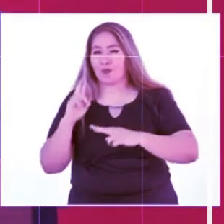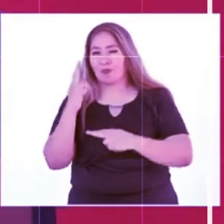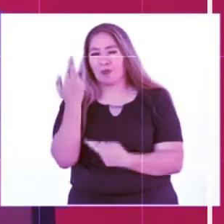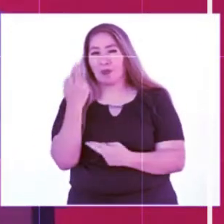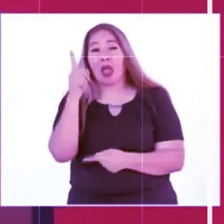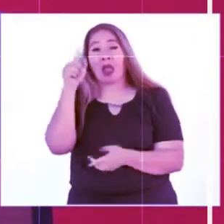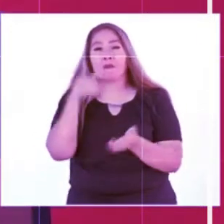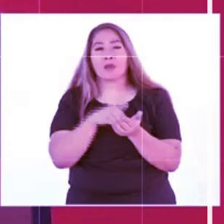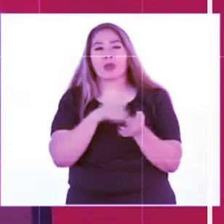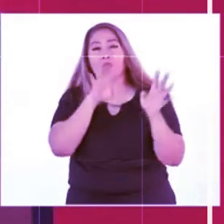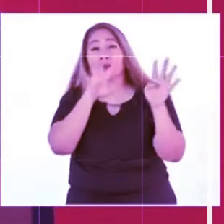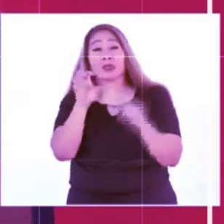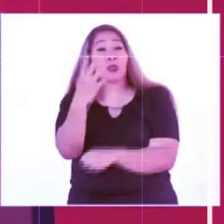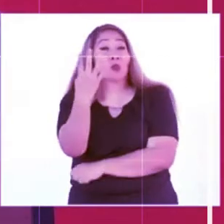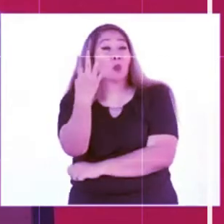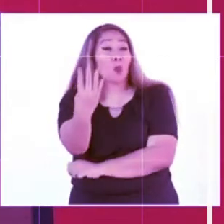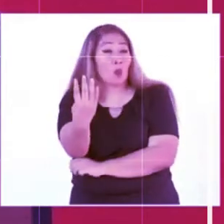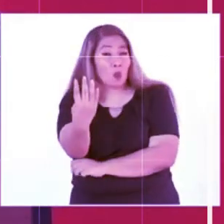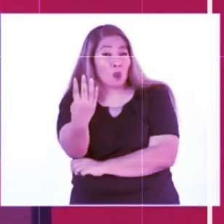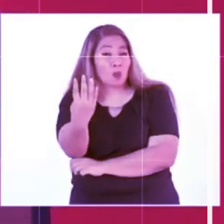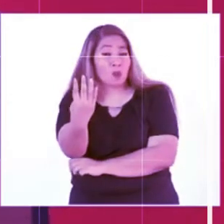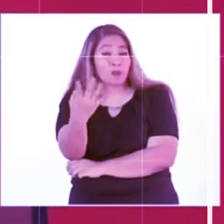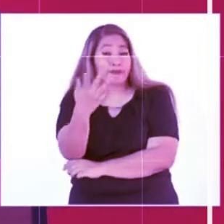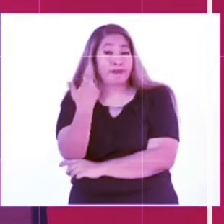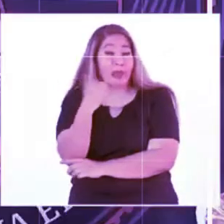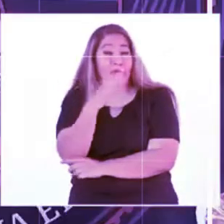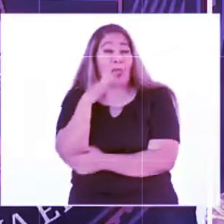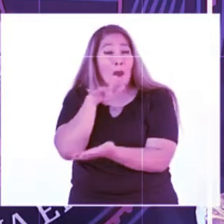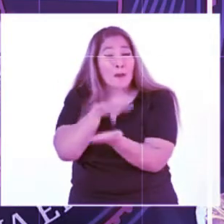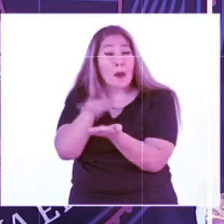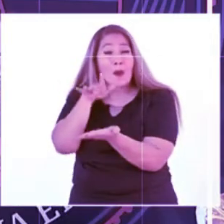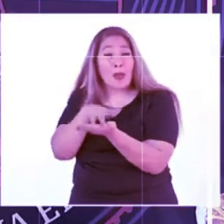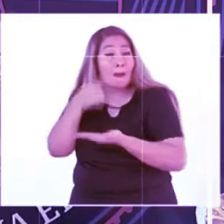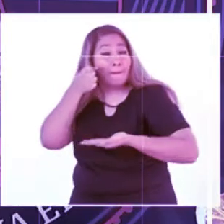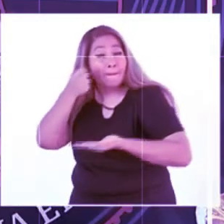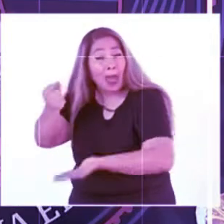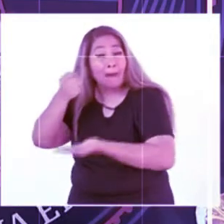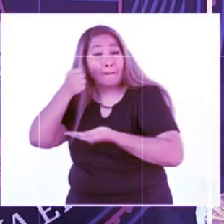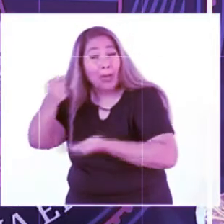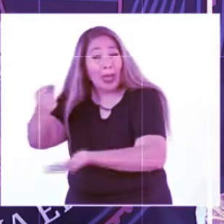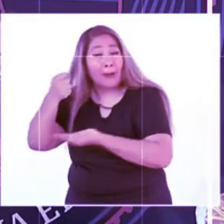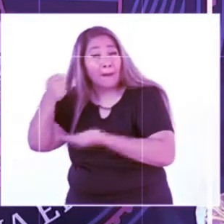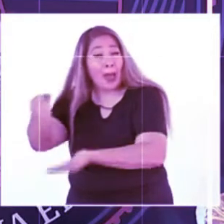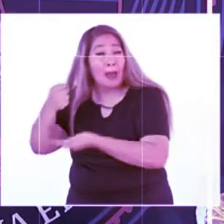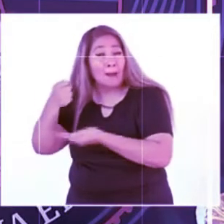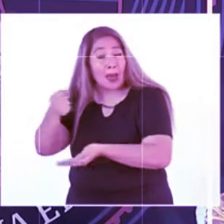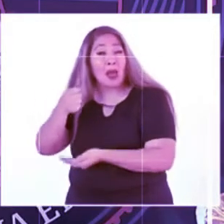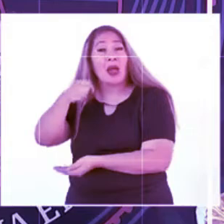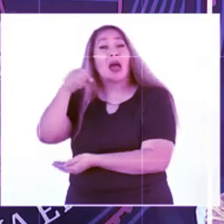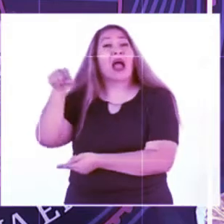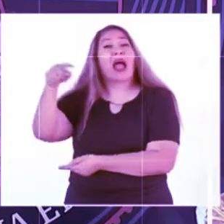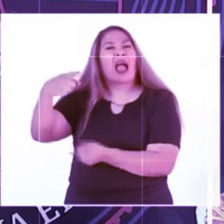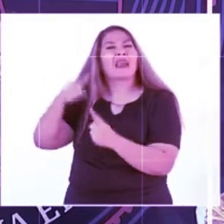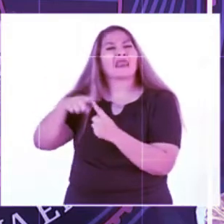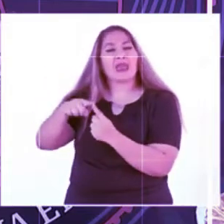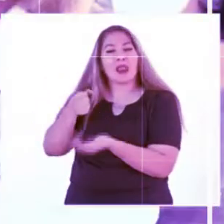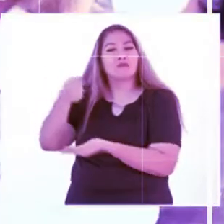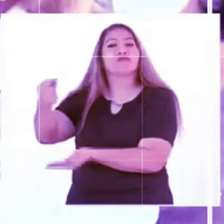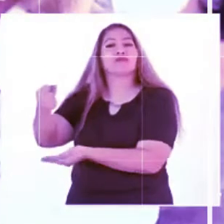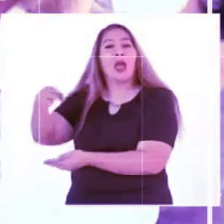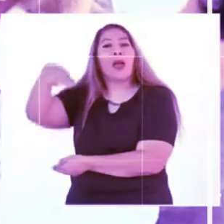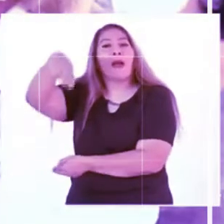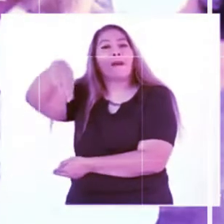en 1904, apoyando con dinero a los magonistas y